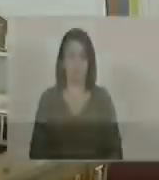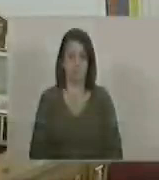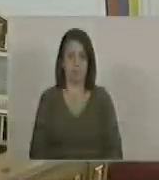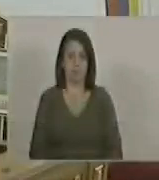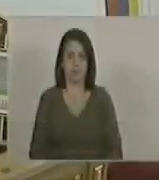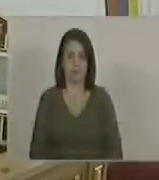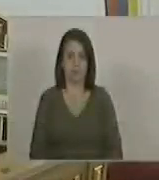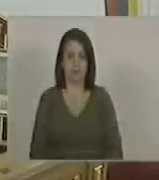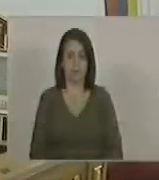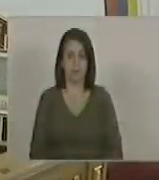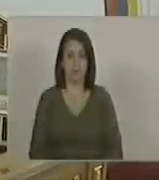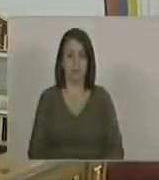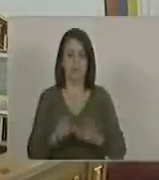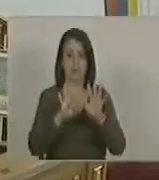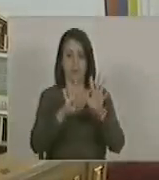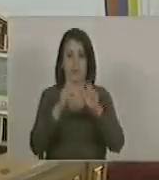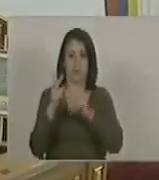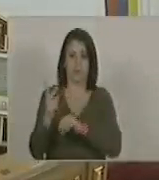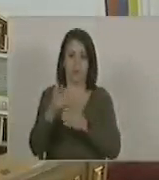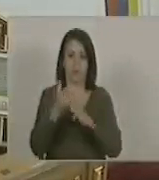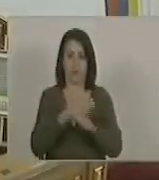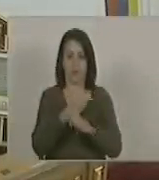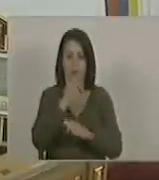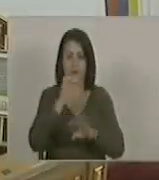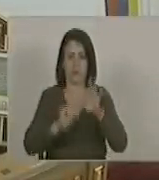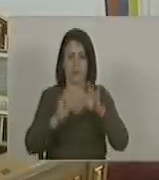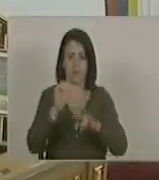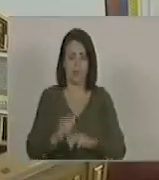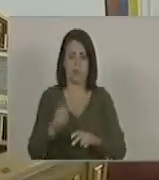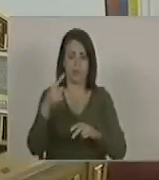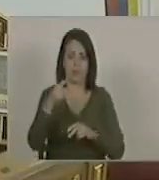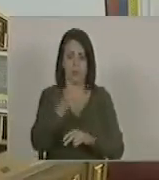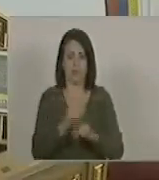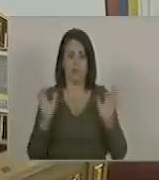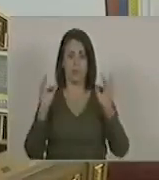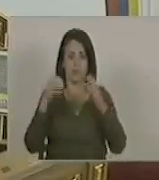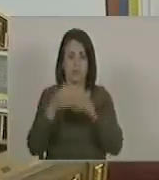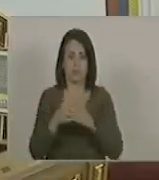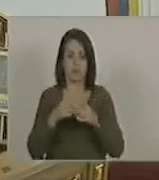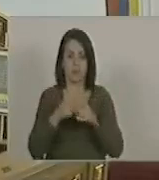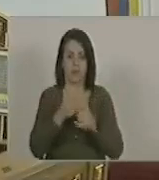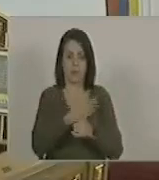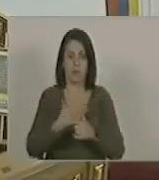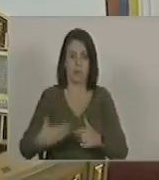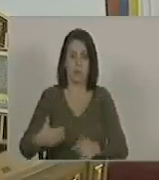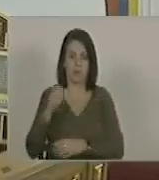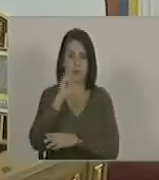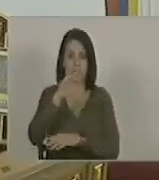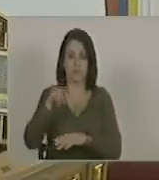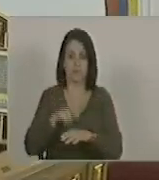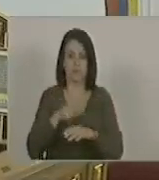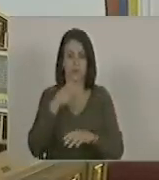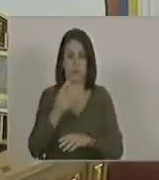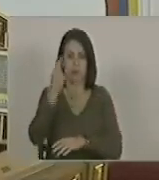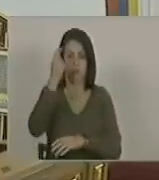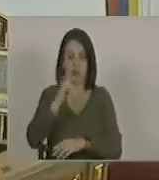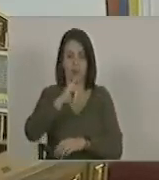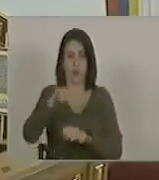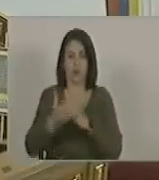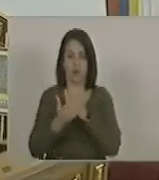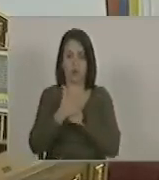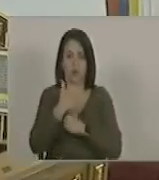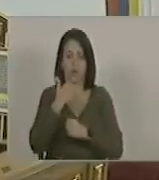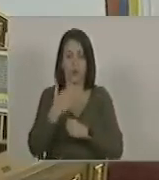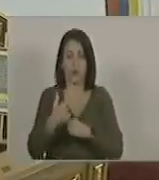43, acta número 47. Previo anuncio de Secretaría de la existencia del fuero reglamentario, el presidente de la Asamblea Nacional, diputado Jorge Rodríguez